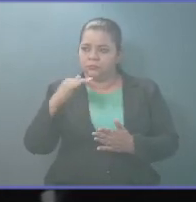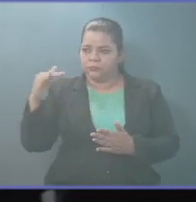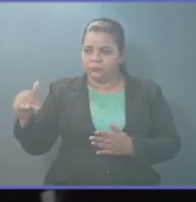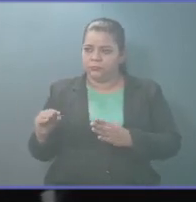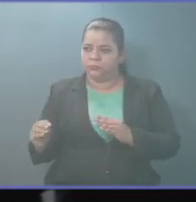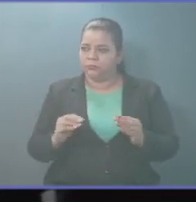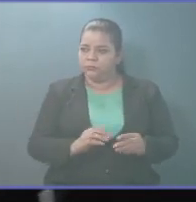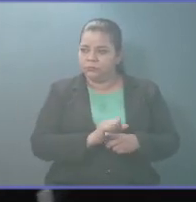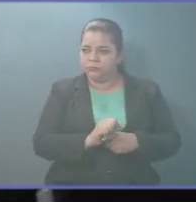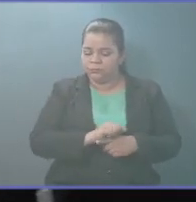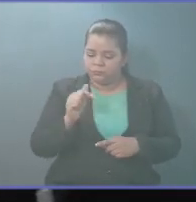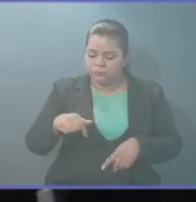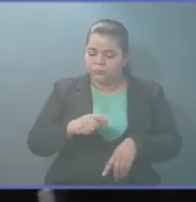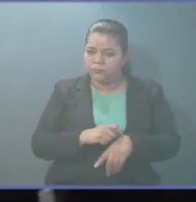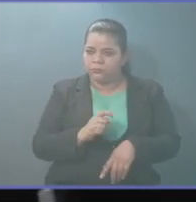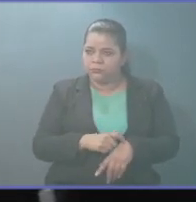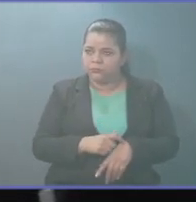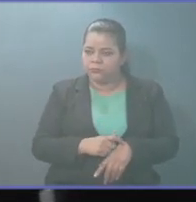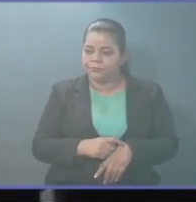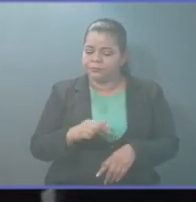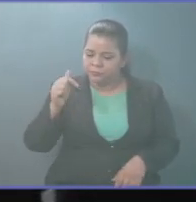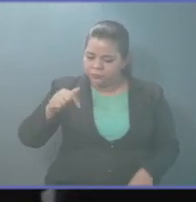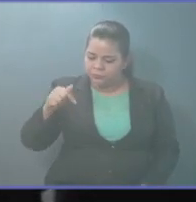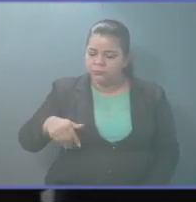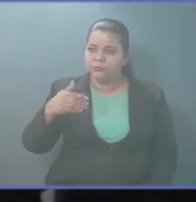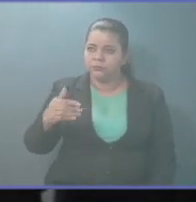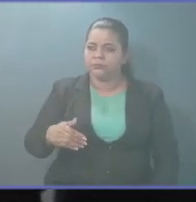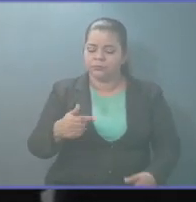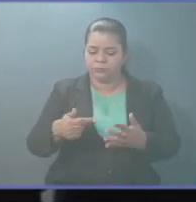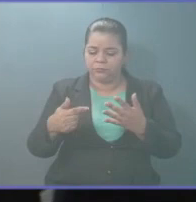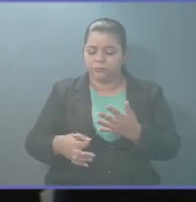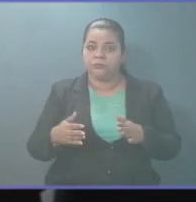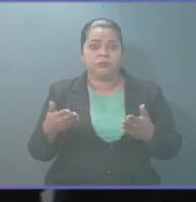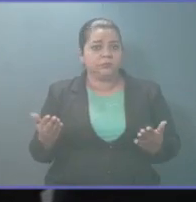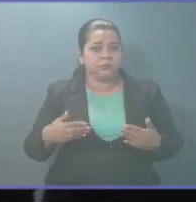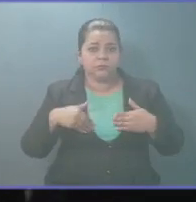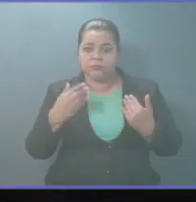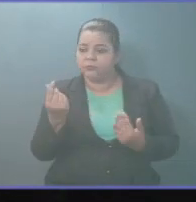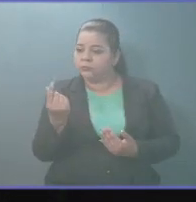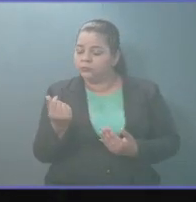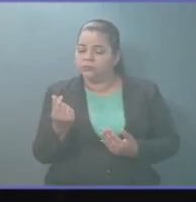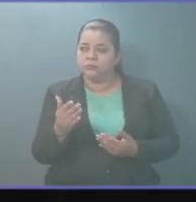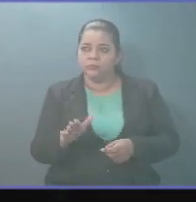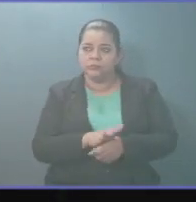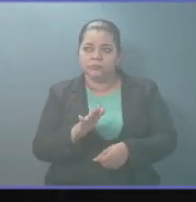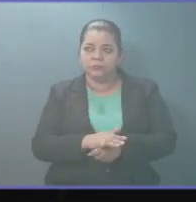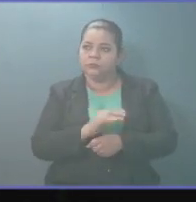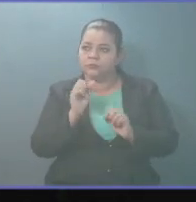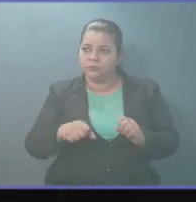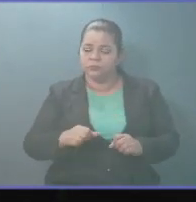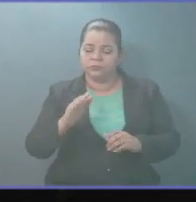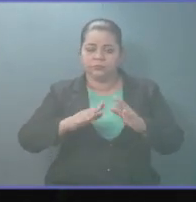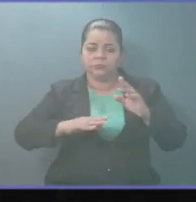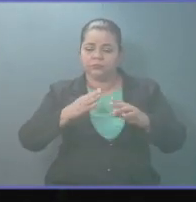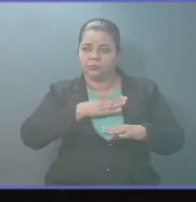Diputado Ricardo Velázquez y luego la diputada Karina Sosa. Perdonen que me vea tentado a politiquear un ratito,